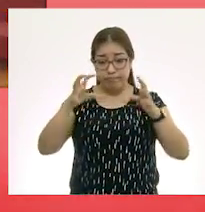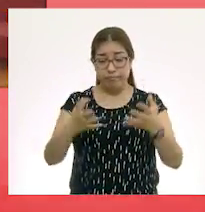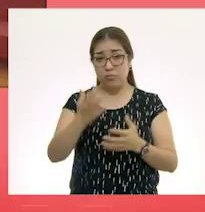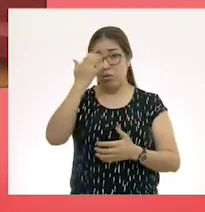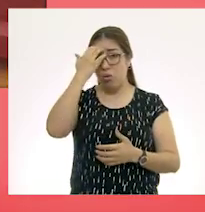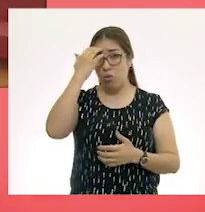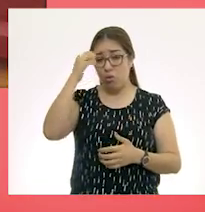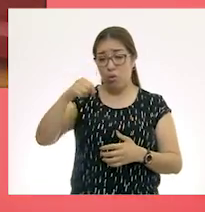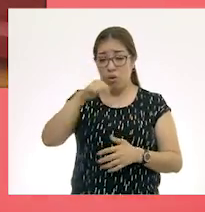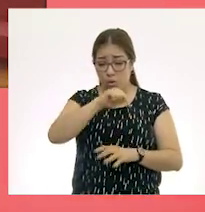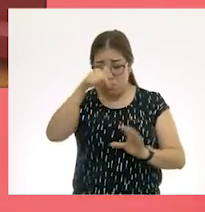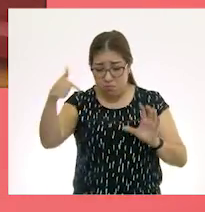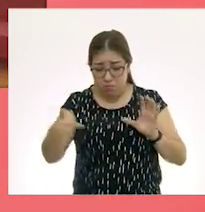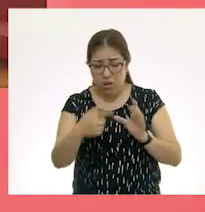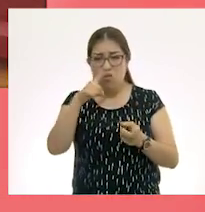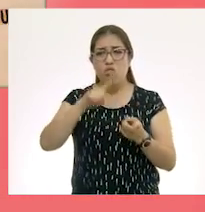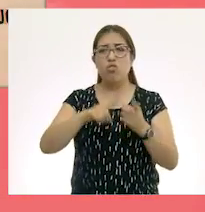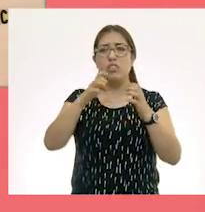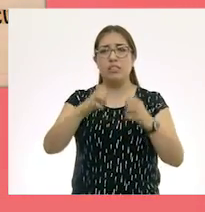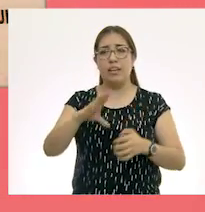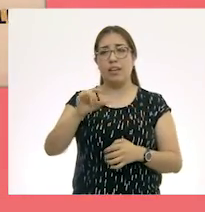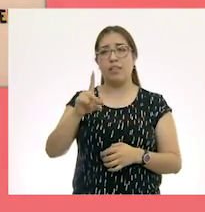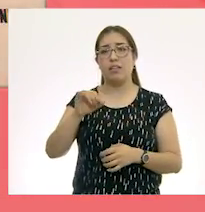está Cadereyta en México.